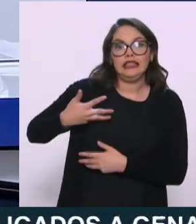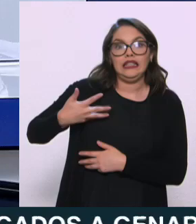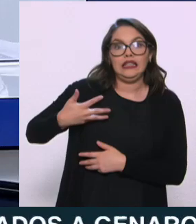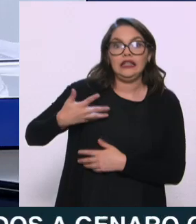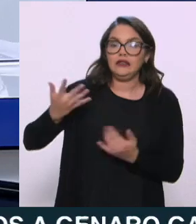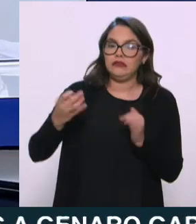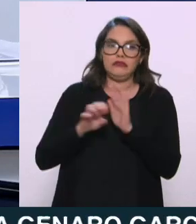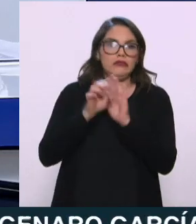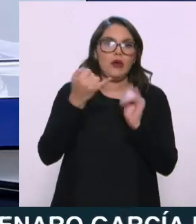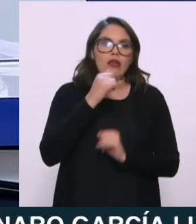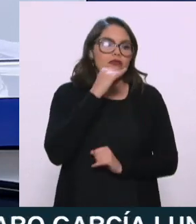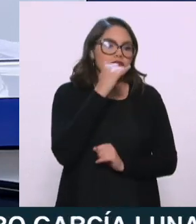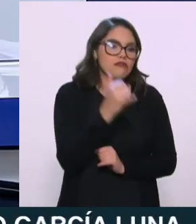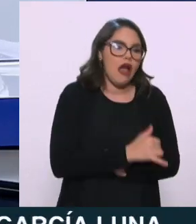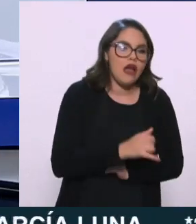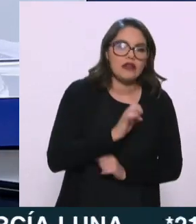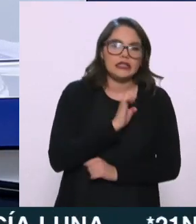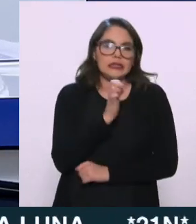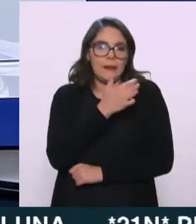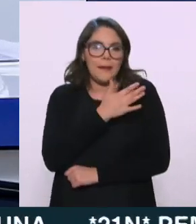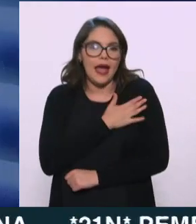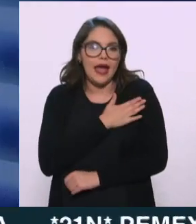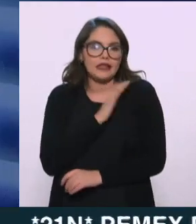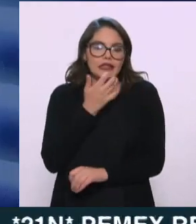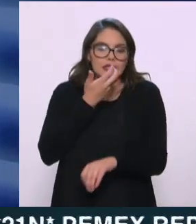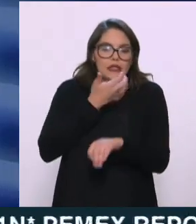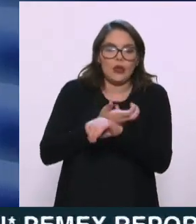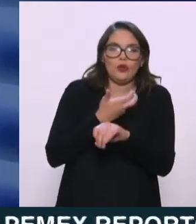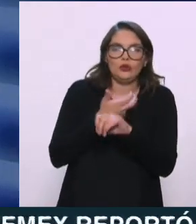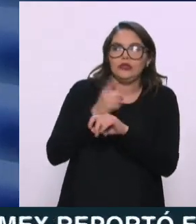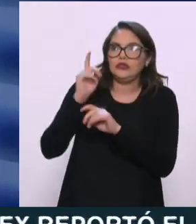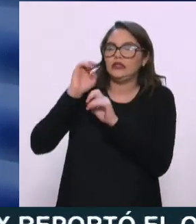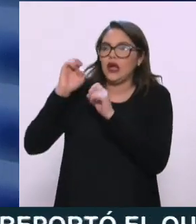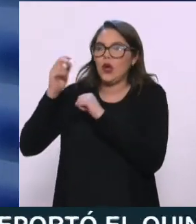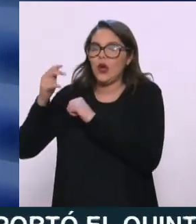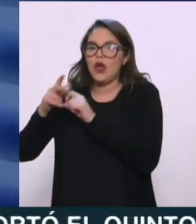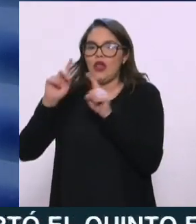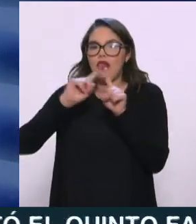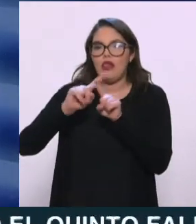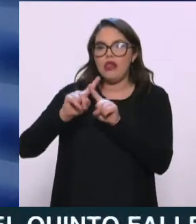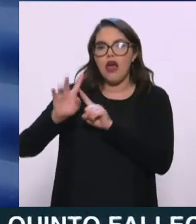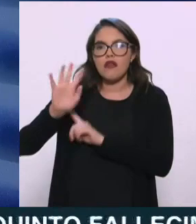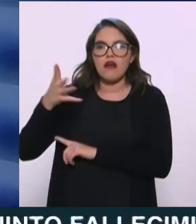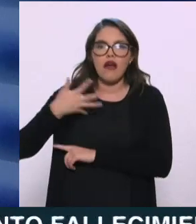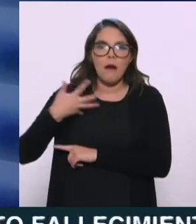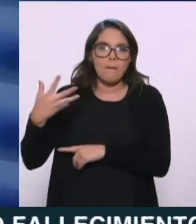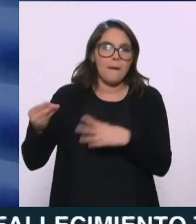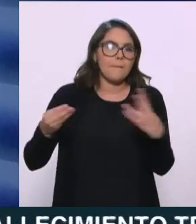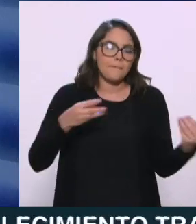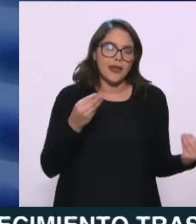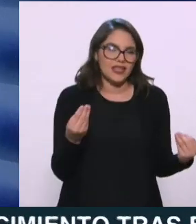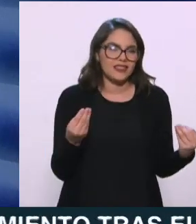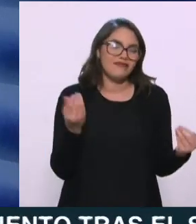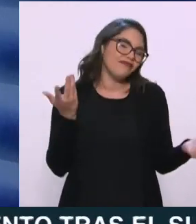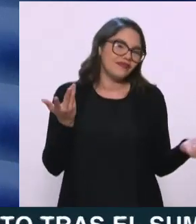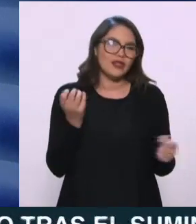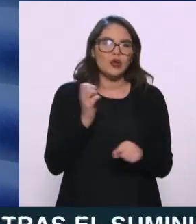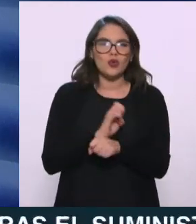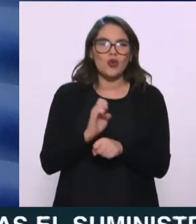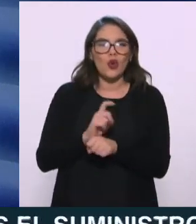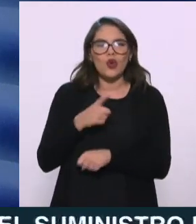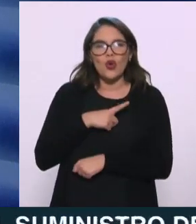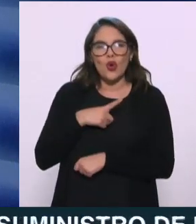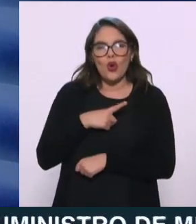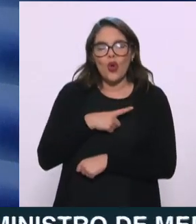tenían Italia, España, por supuesto ahora Estados Unidos, ¿no? Con estos aumentos en la transmisión comunitaria. Entonces, era nada más poner en claro,